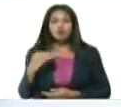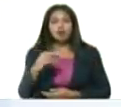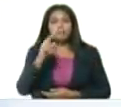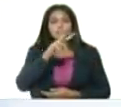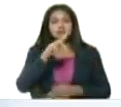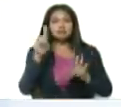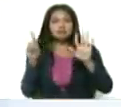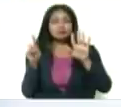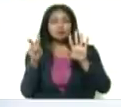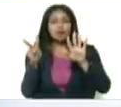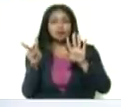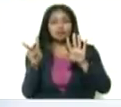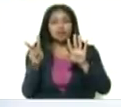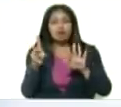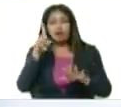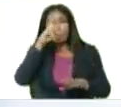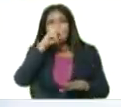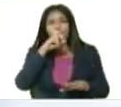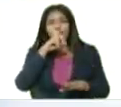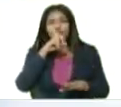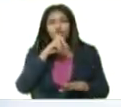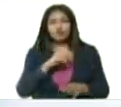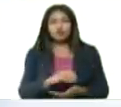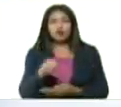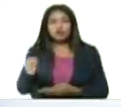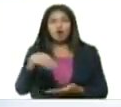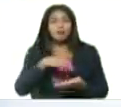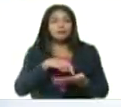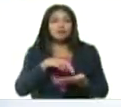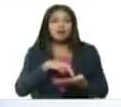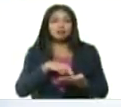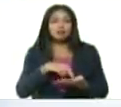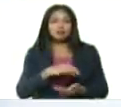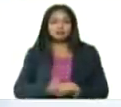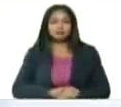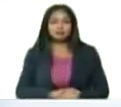27 años de los Valles del Tuy, estado Miranda,